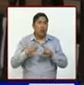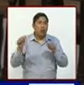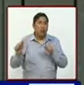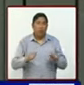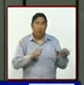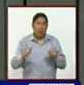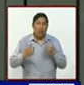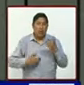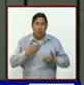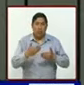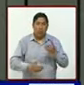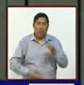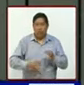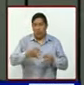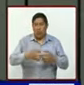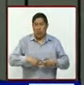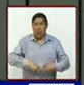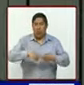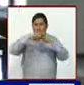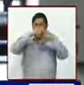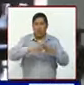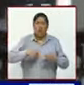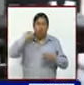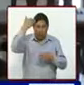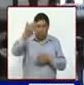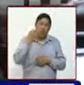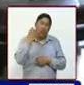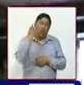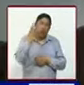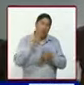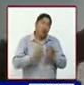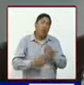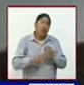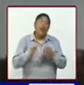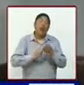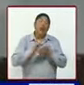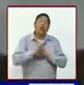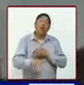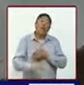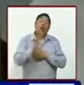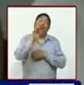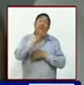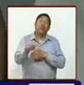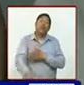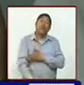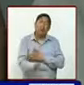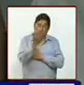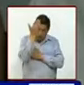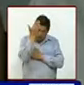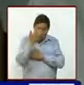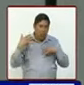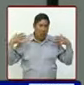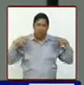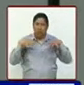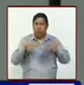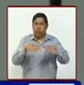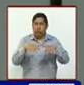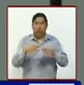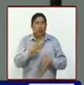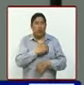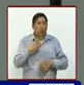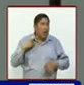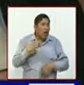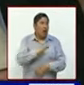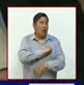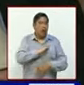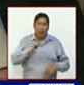acto procesal fue suspendido para el 11 de abril a las 8:30 de la mañana. La sala del Tribunal Octavo de Sentencia se vio repleta de personas, entre ellas